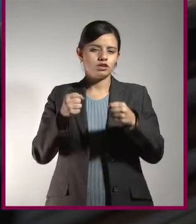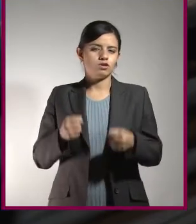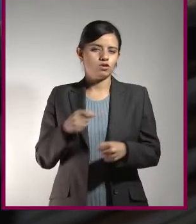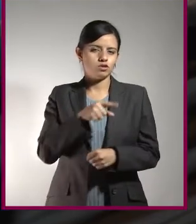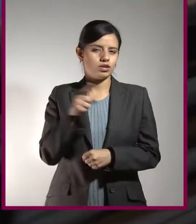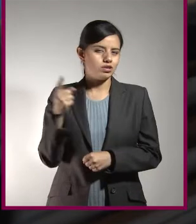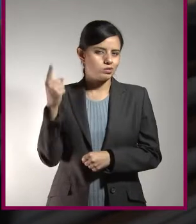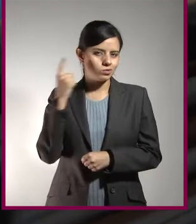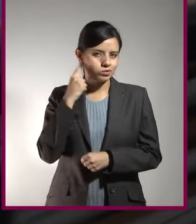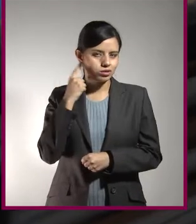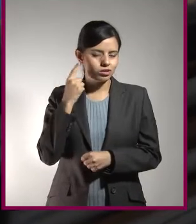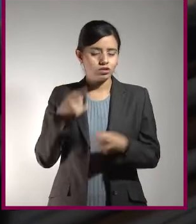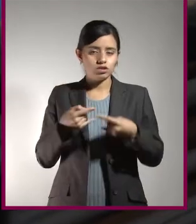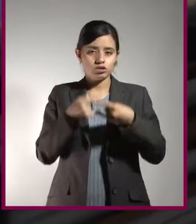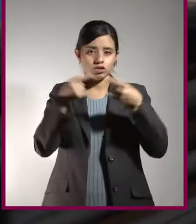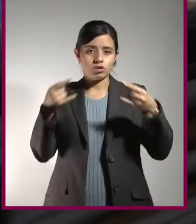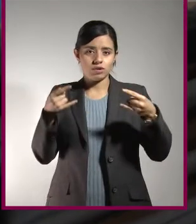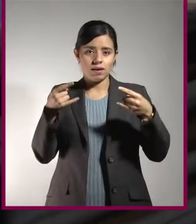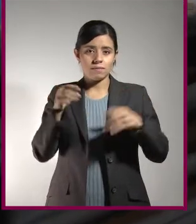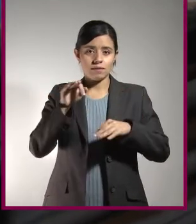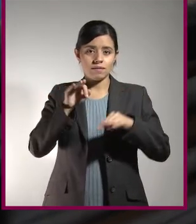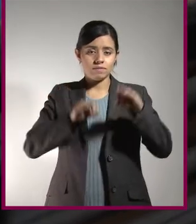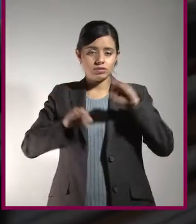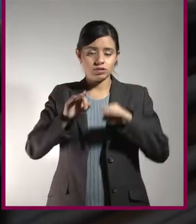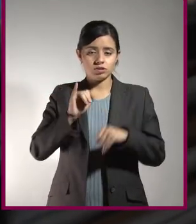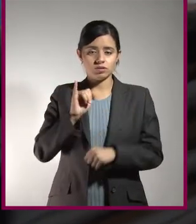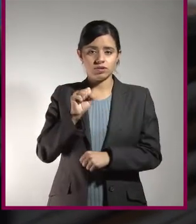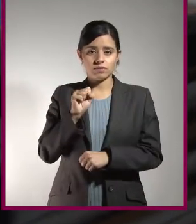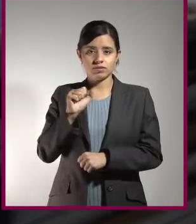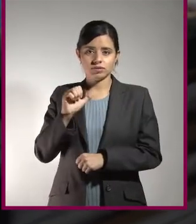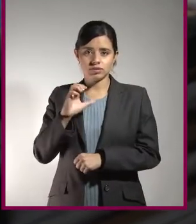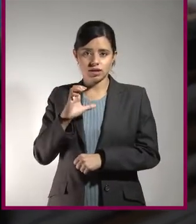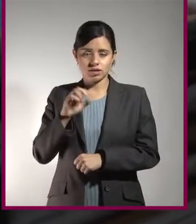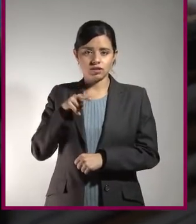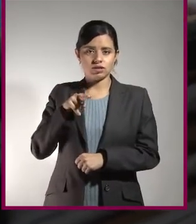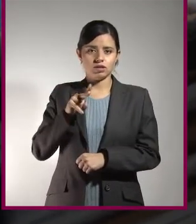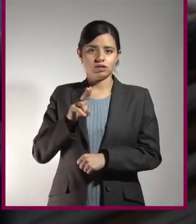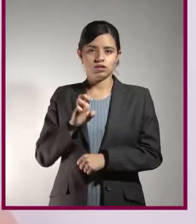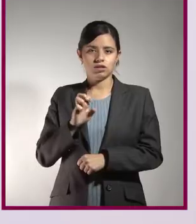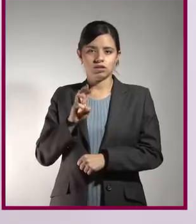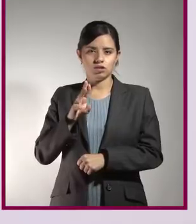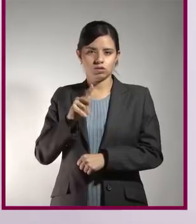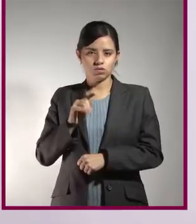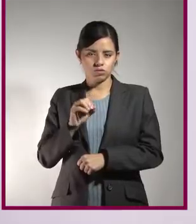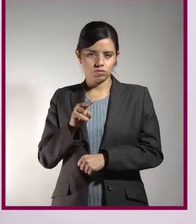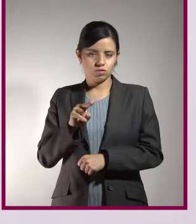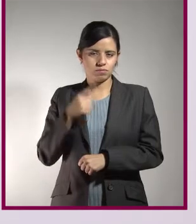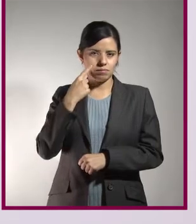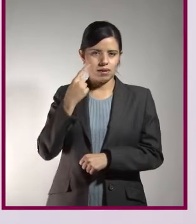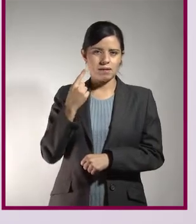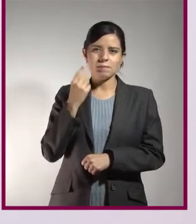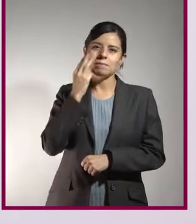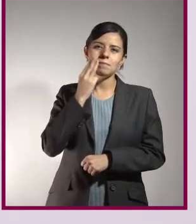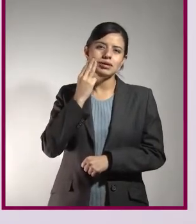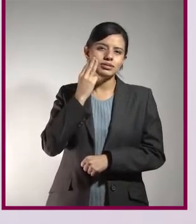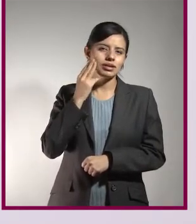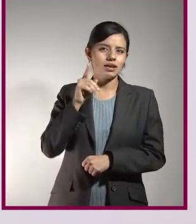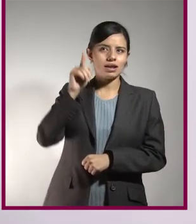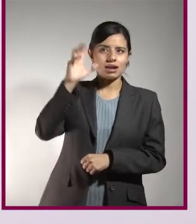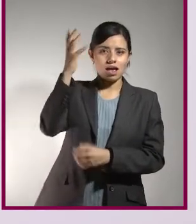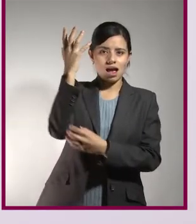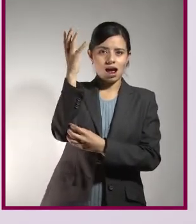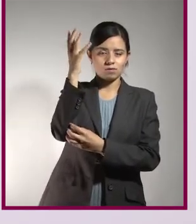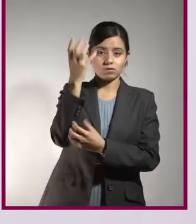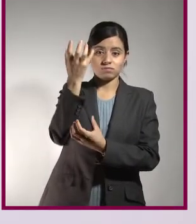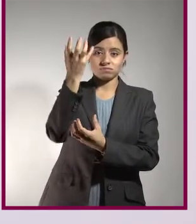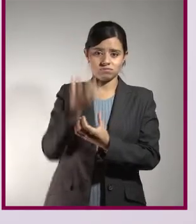Seguramente has escuchado la historia del físico Isaac Newton y de cómo descubrió la ley de la gravedad cuando vio una manzana caer del árbol. No